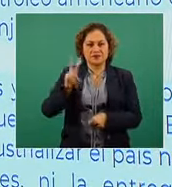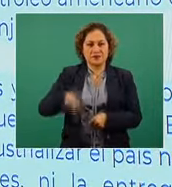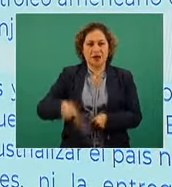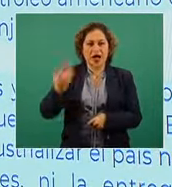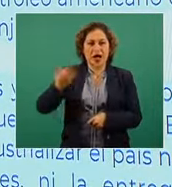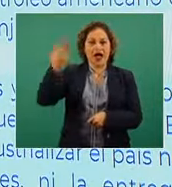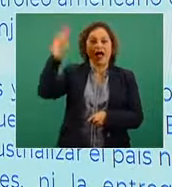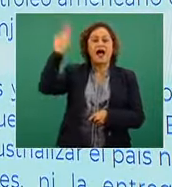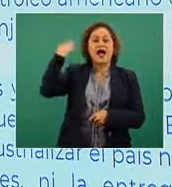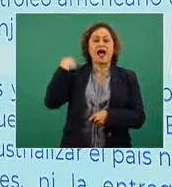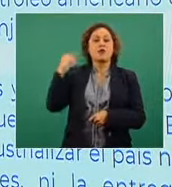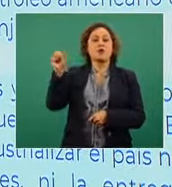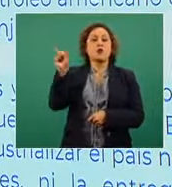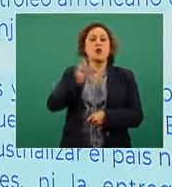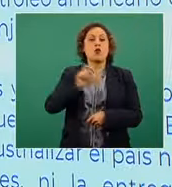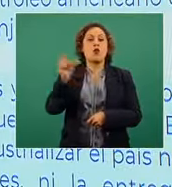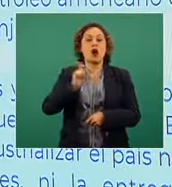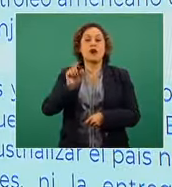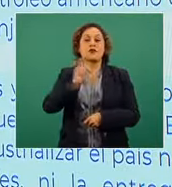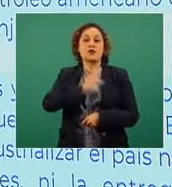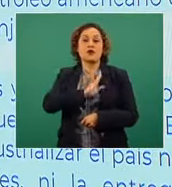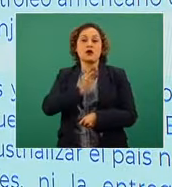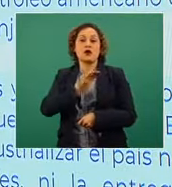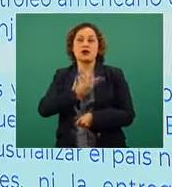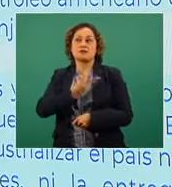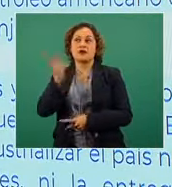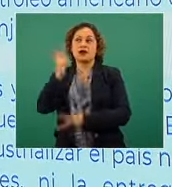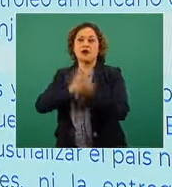siglos de dominación colonial.